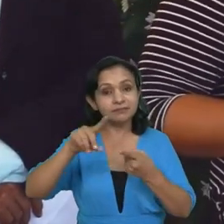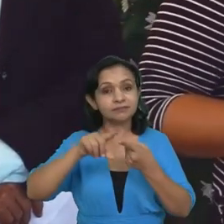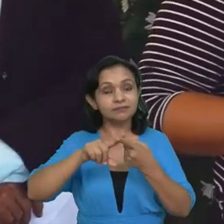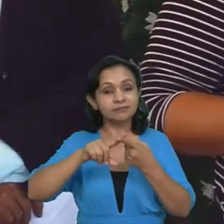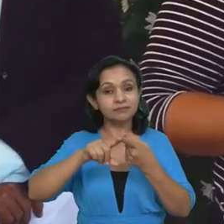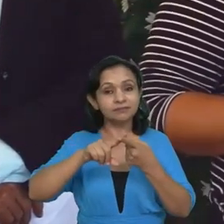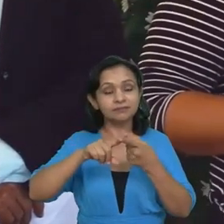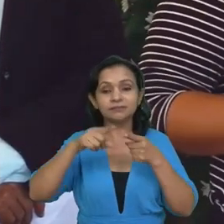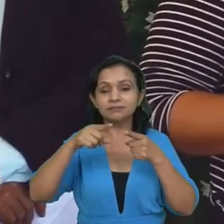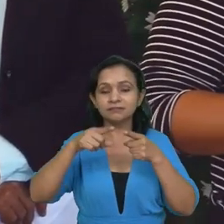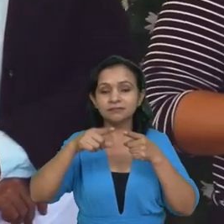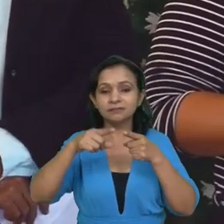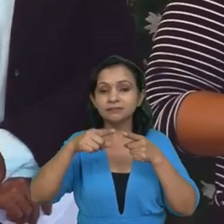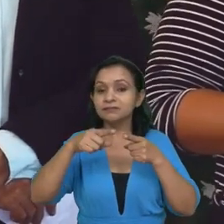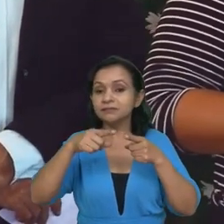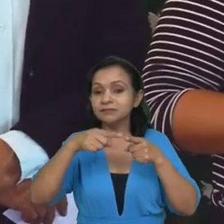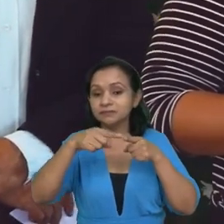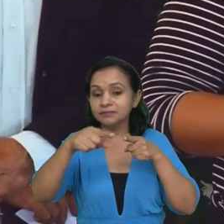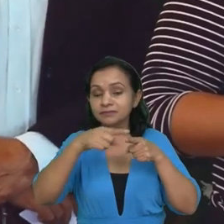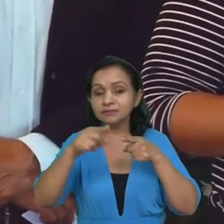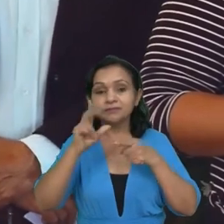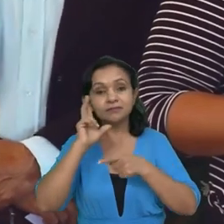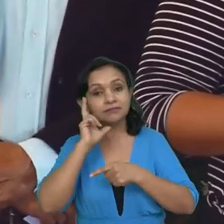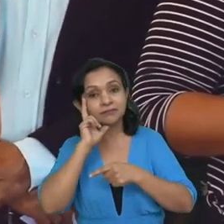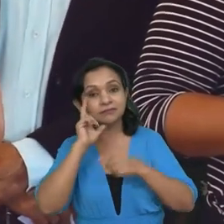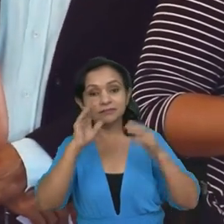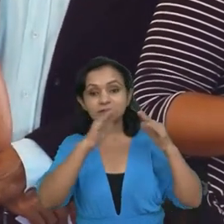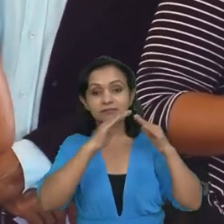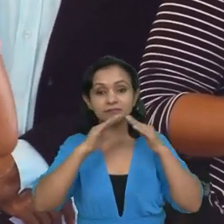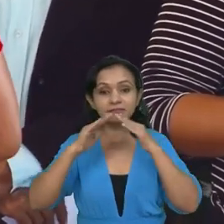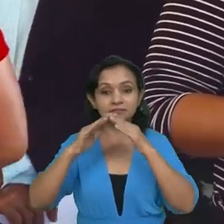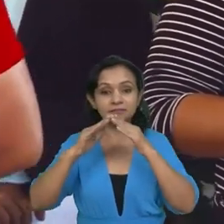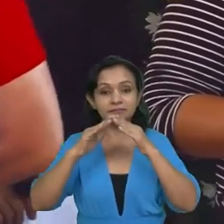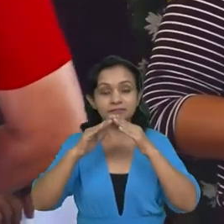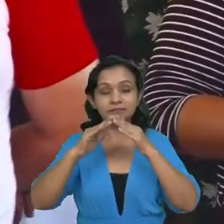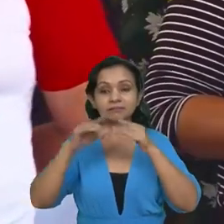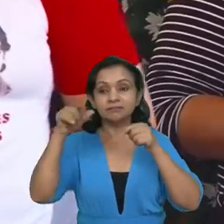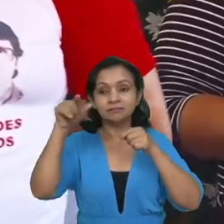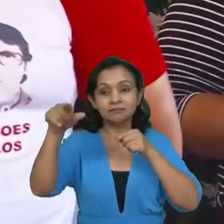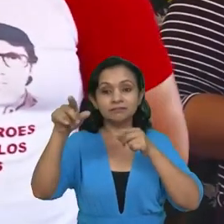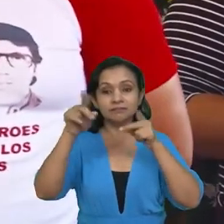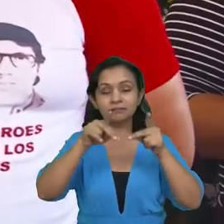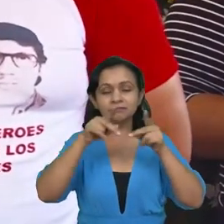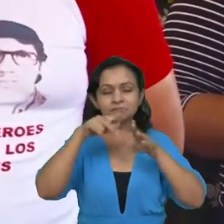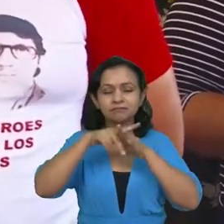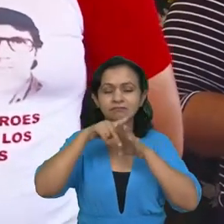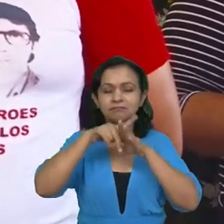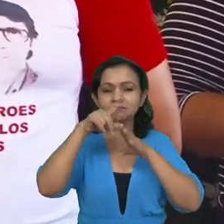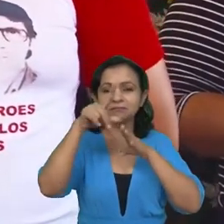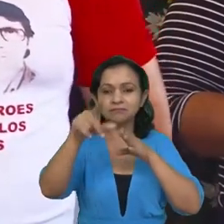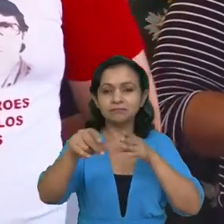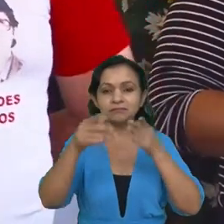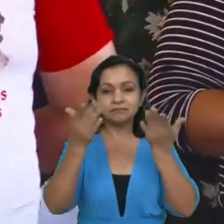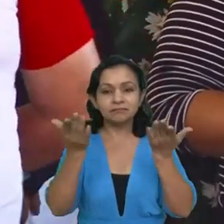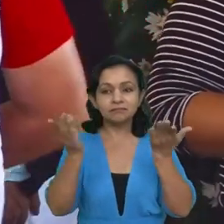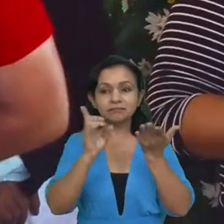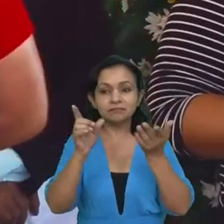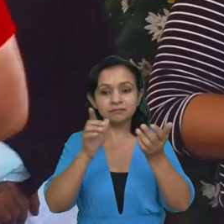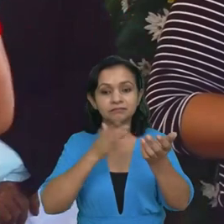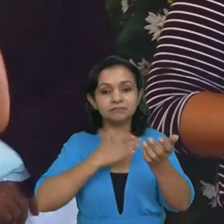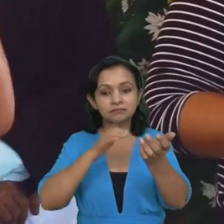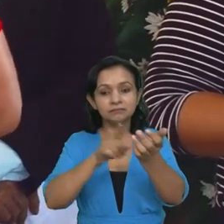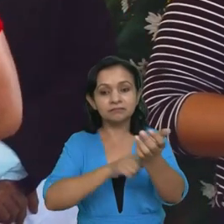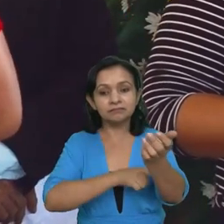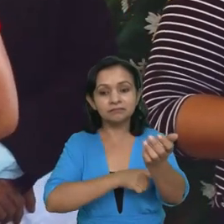municipal de ciudad ario los compañeros allá en la comunidad rural un campo mónica en donde mi hermano